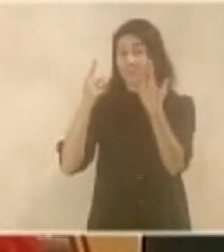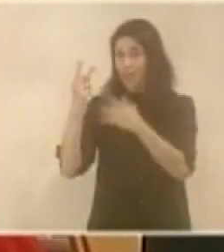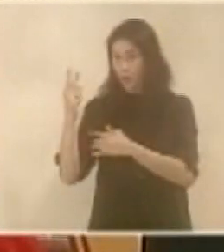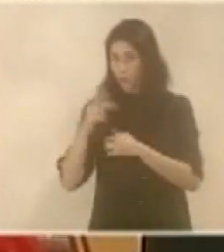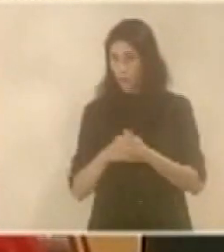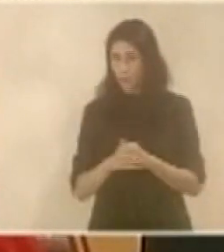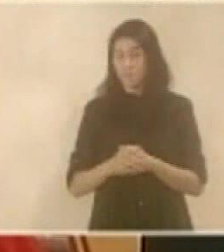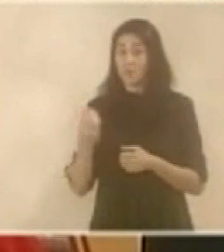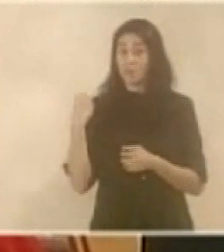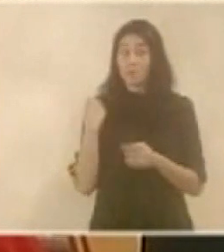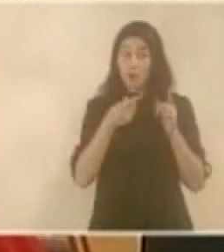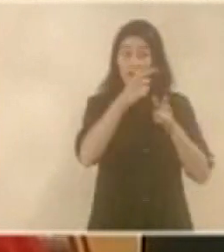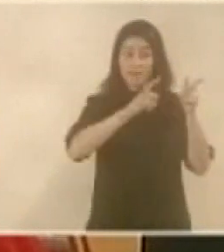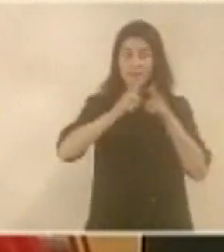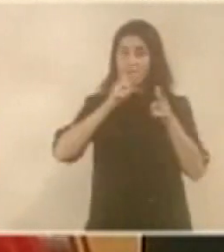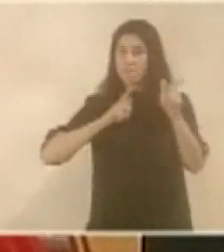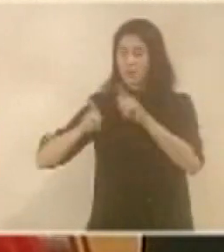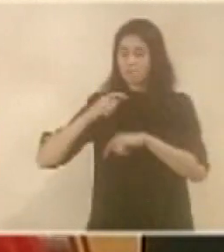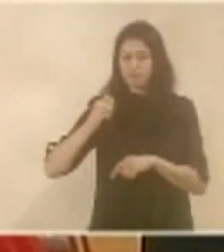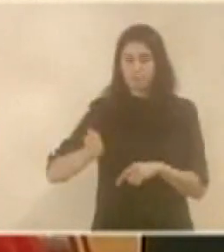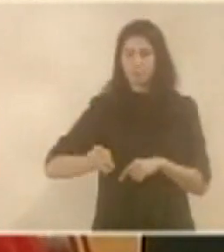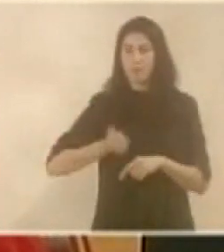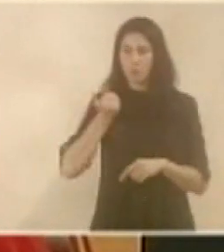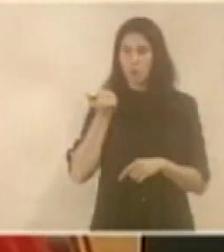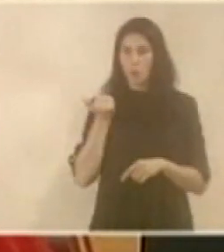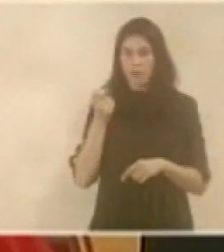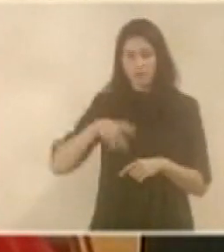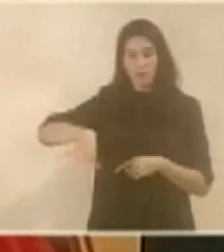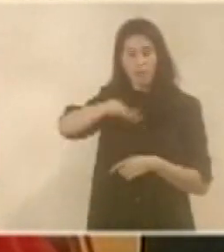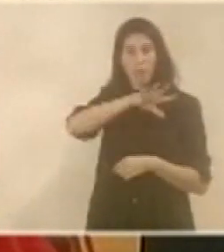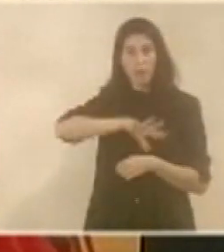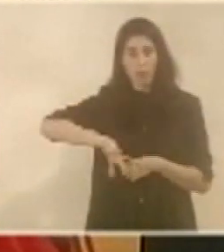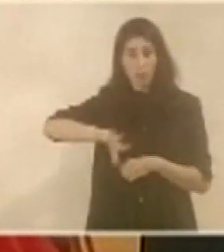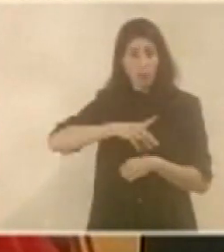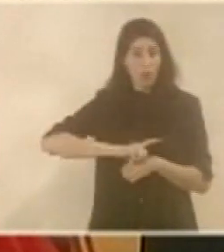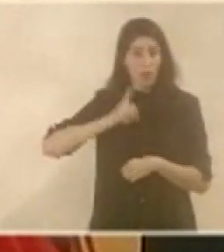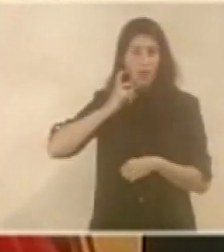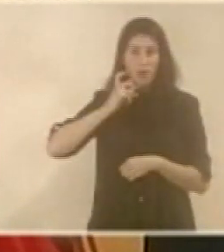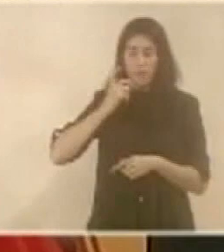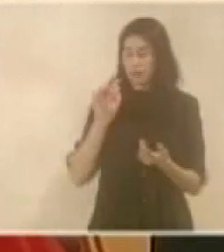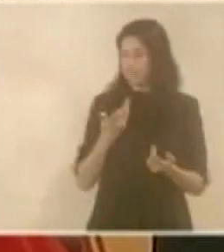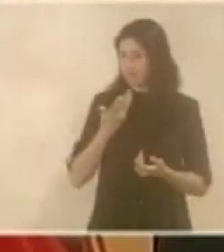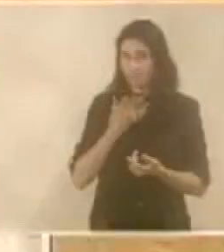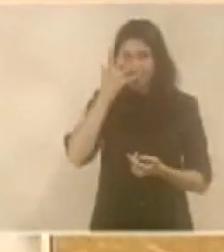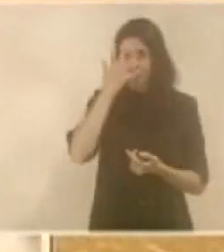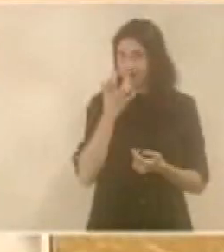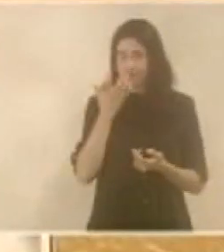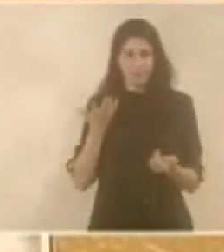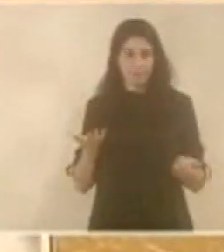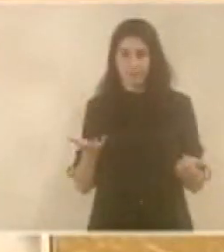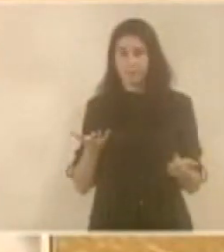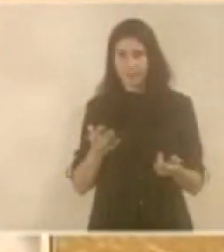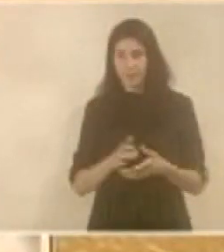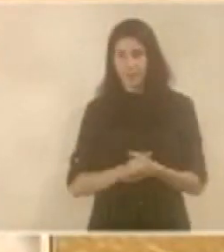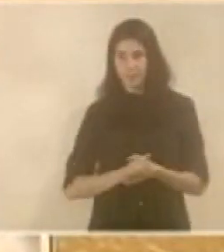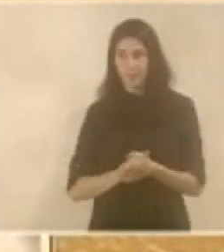aprovechó para denunciar y deplorar el triste destino de aquella desventurada provincia. Sobre Almería dijo: ninguna otra